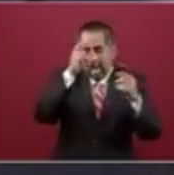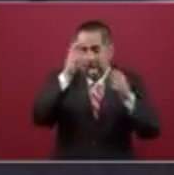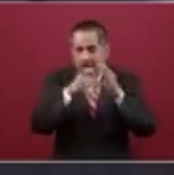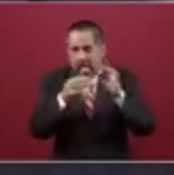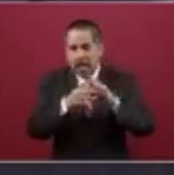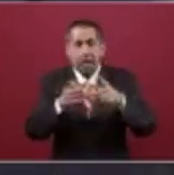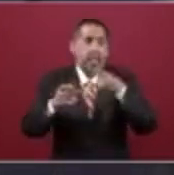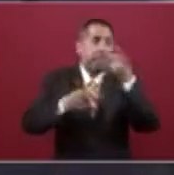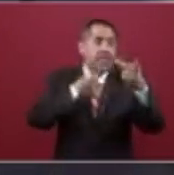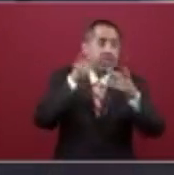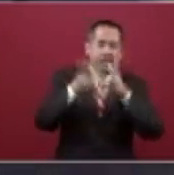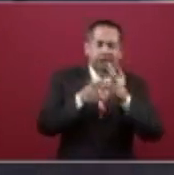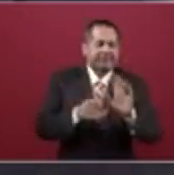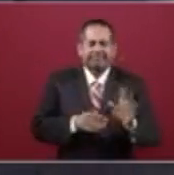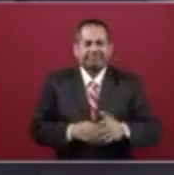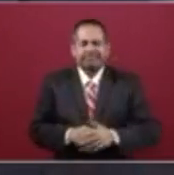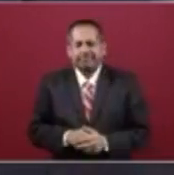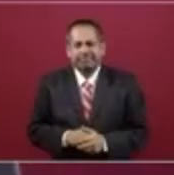diciendo,